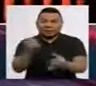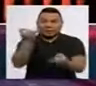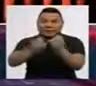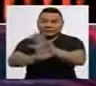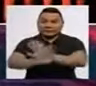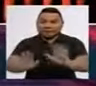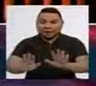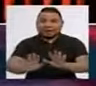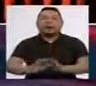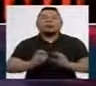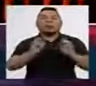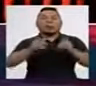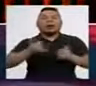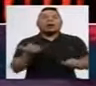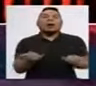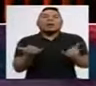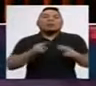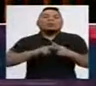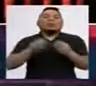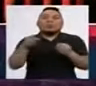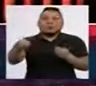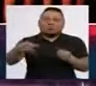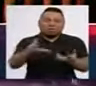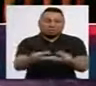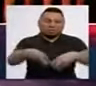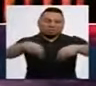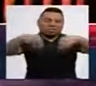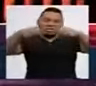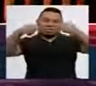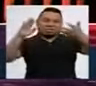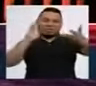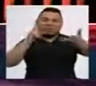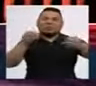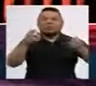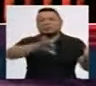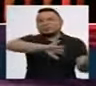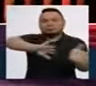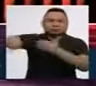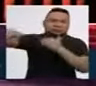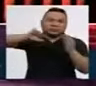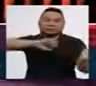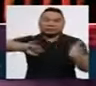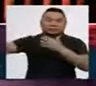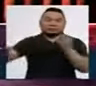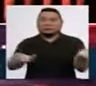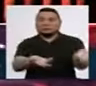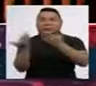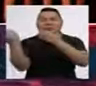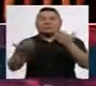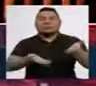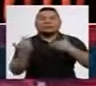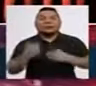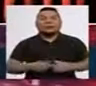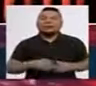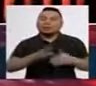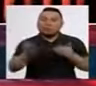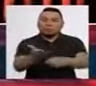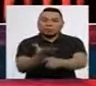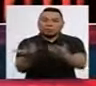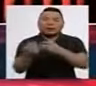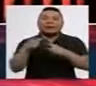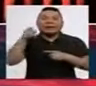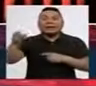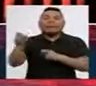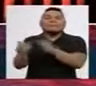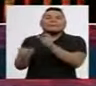vamos a hacer con los escombros, cómo se va a retirar el hollín, qué vamos a hacer para generar las condiciones para que la gente pueda regresar con tranquilidad.